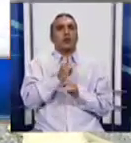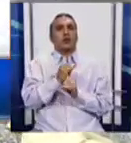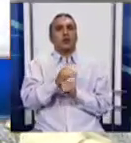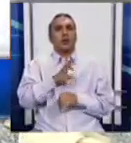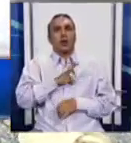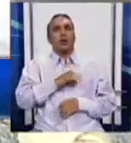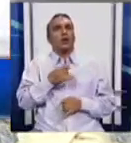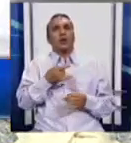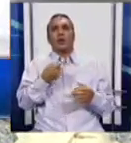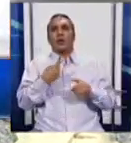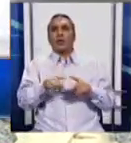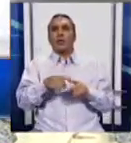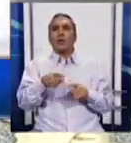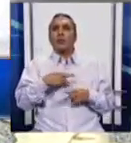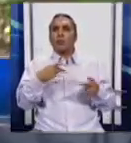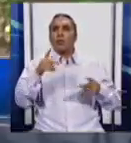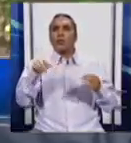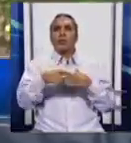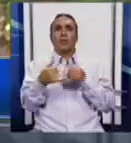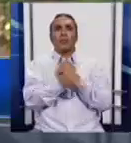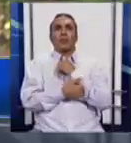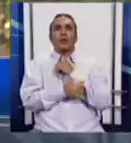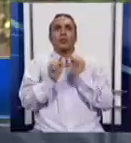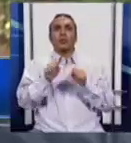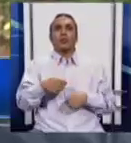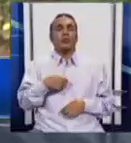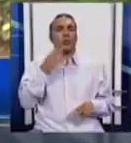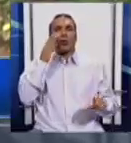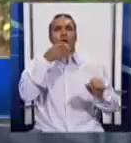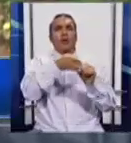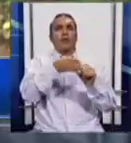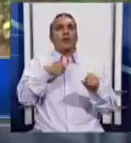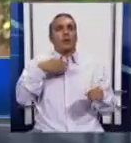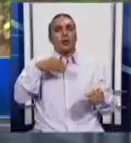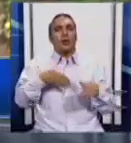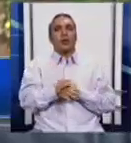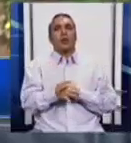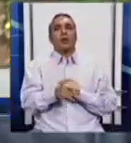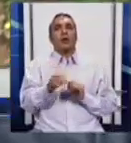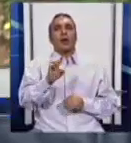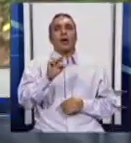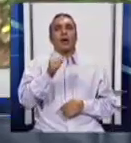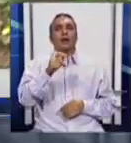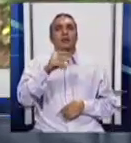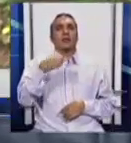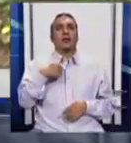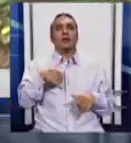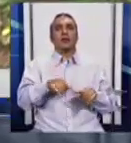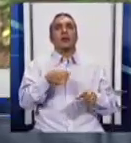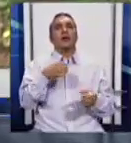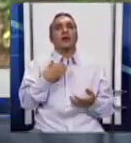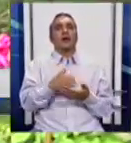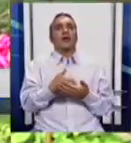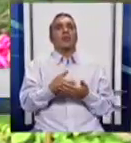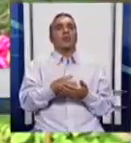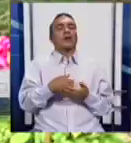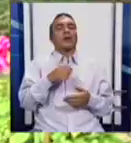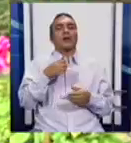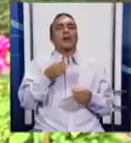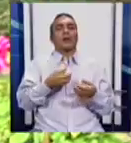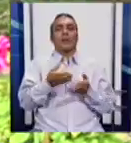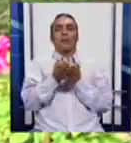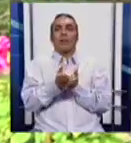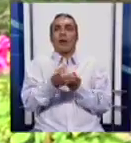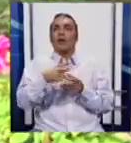y tecnológicos públicos del país. Mi objetivo son entrar a la ESPE, a seguir la carrera de Comercio Exterior. Y aspiro mucho